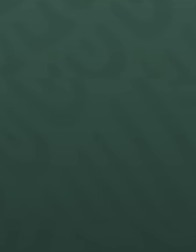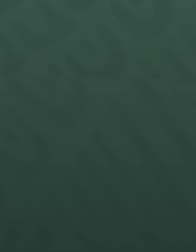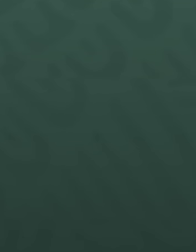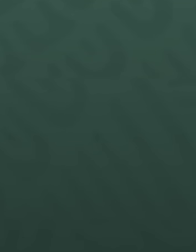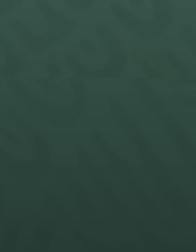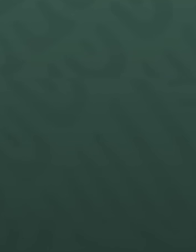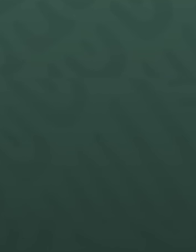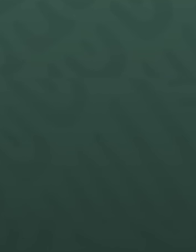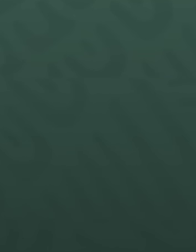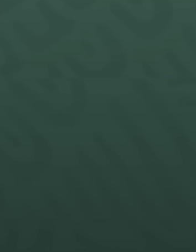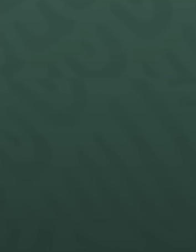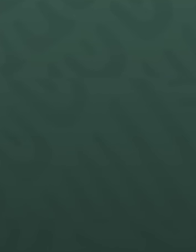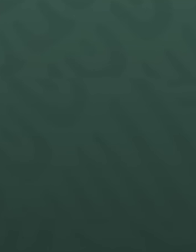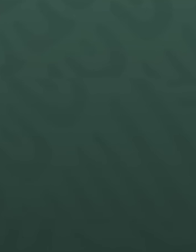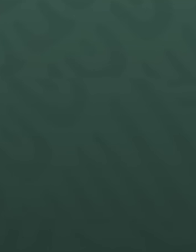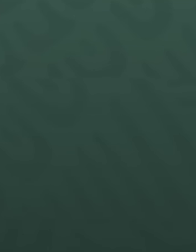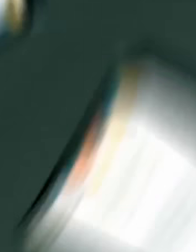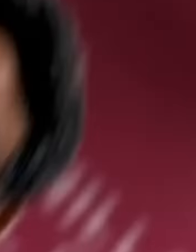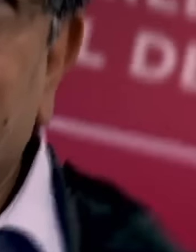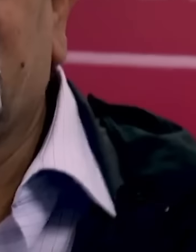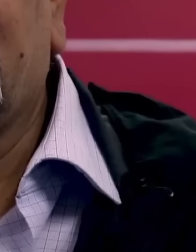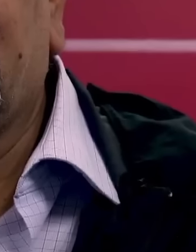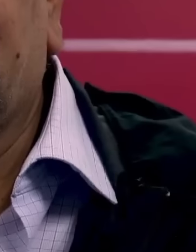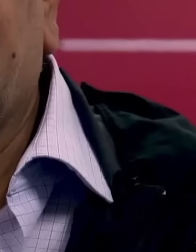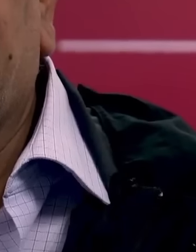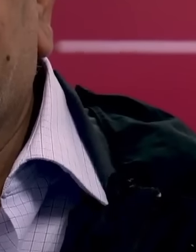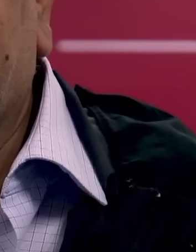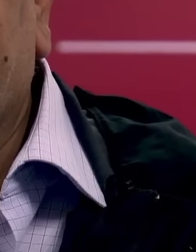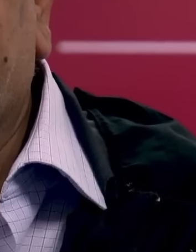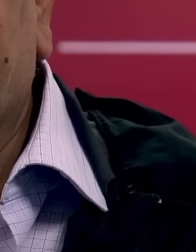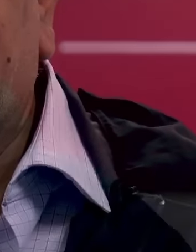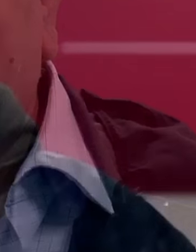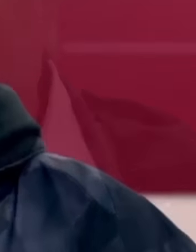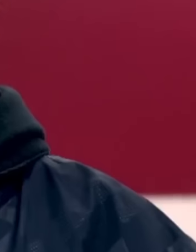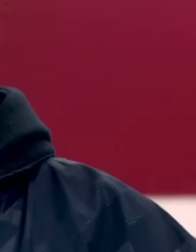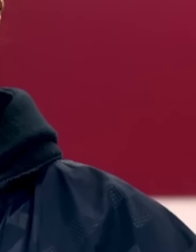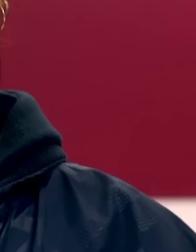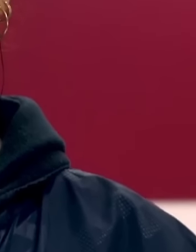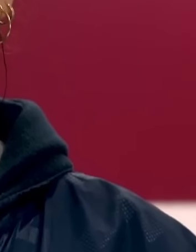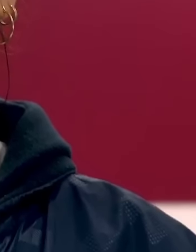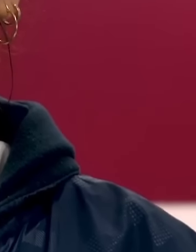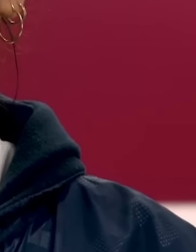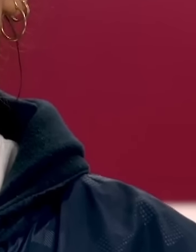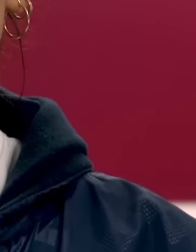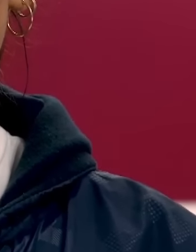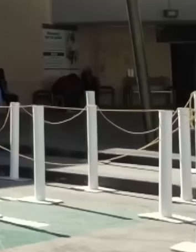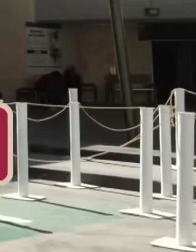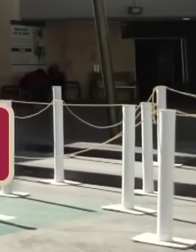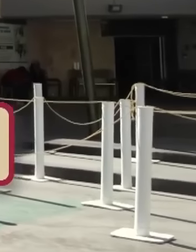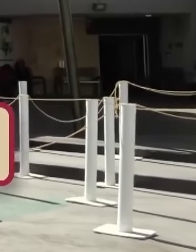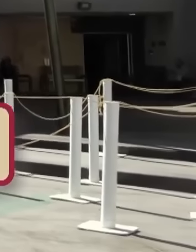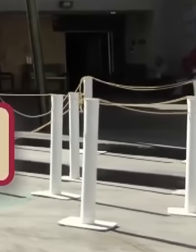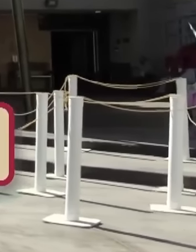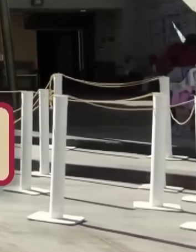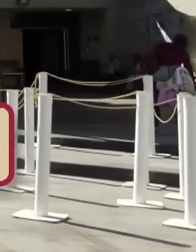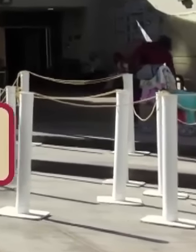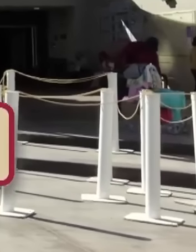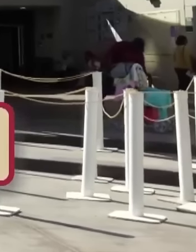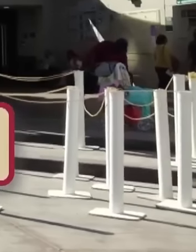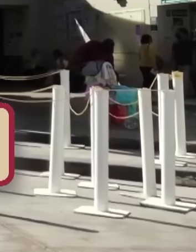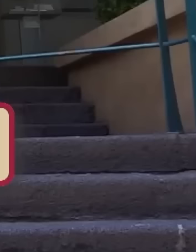aplicación Afore Móvil. Recuerda, todos los trámites son gratuitos. Cualquier duda o pregunta, comunícate al IMSS